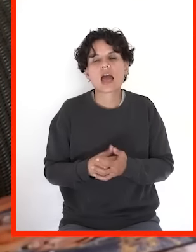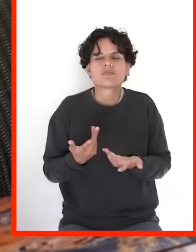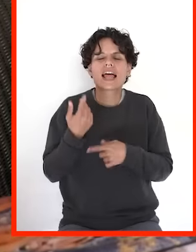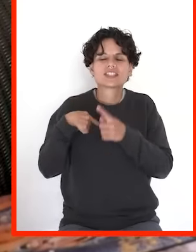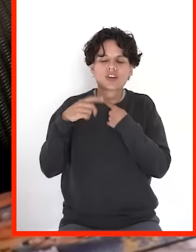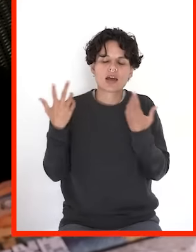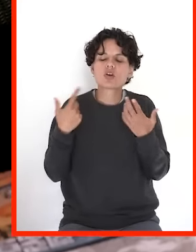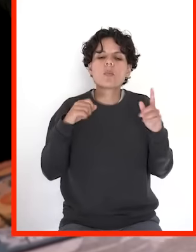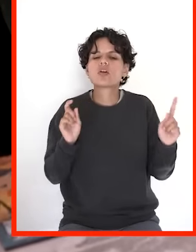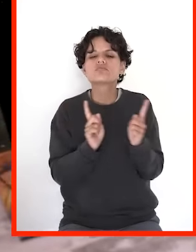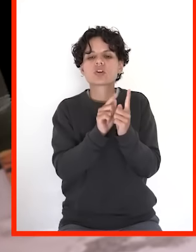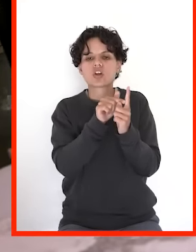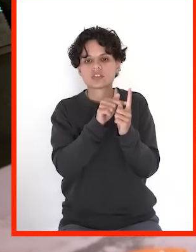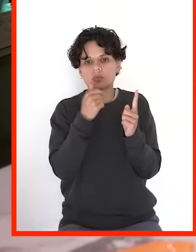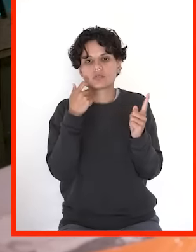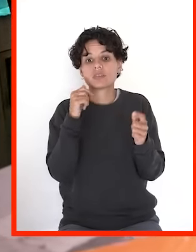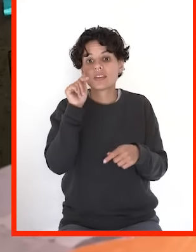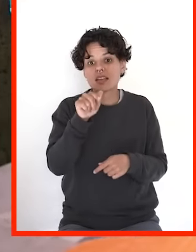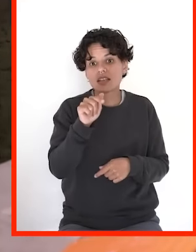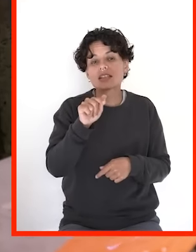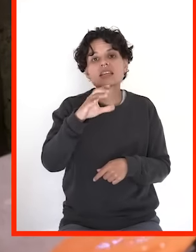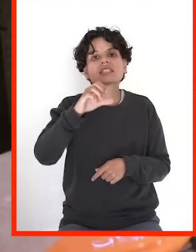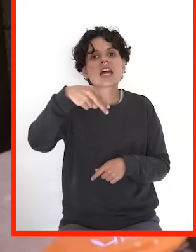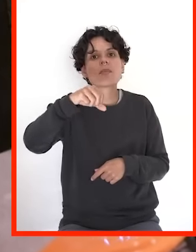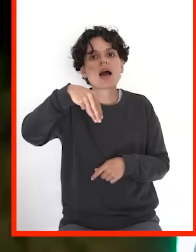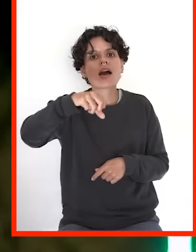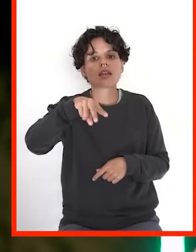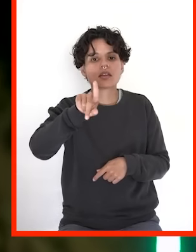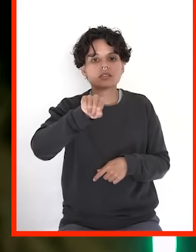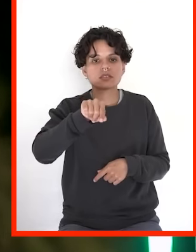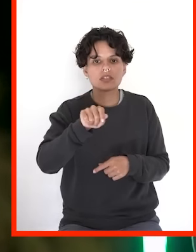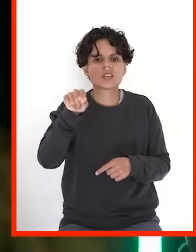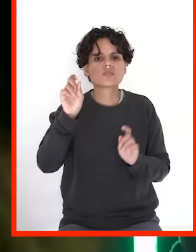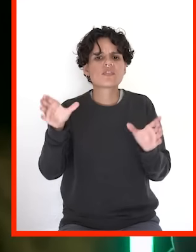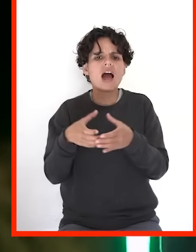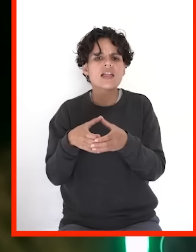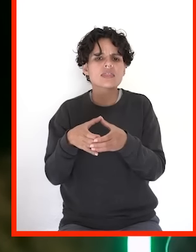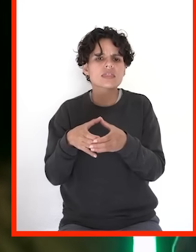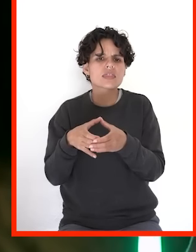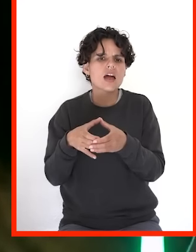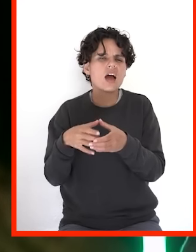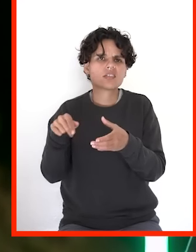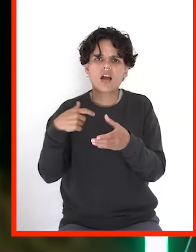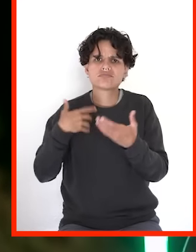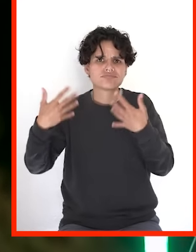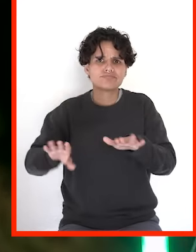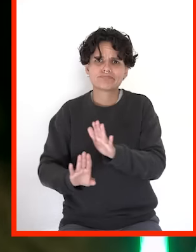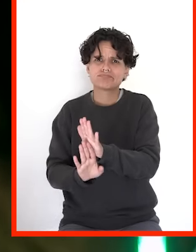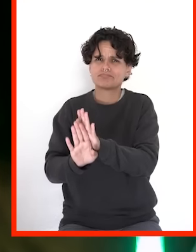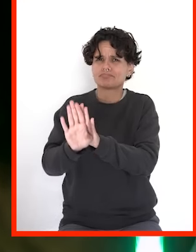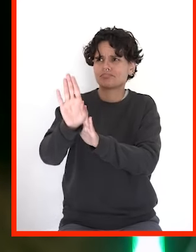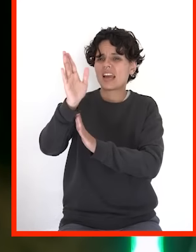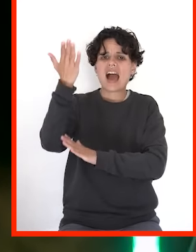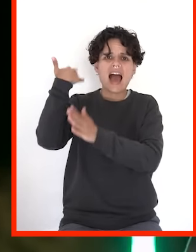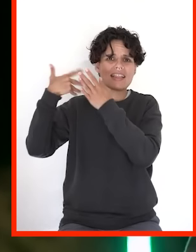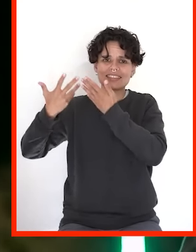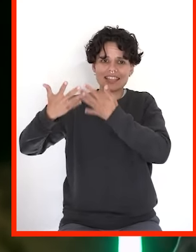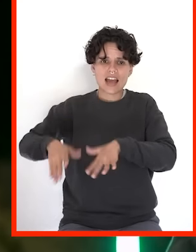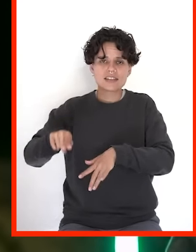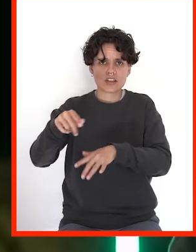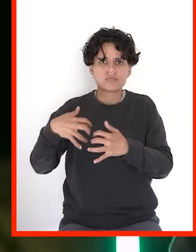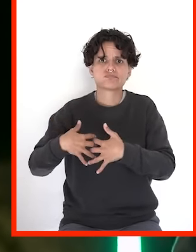conocimos al Browen? Sí, el Browen de Chamanes. Chamanes, una banda ya connotada antes que nosotros, a la